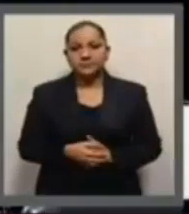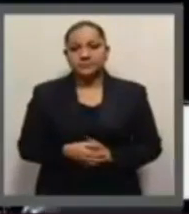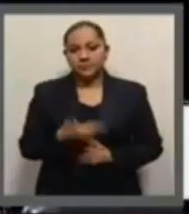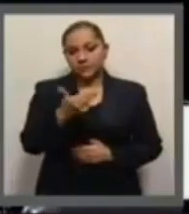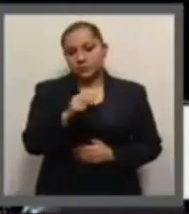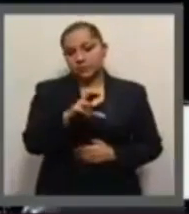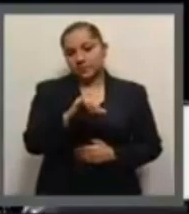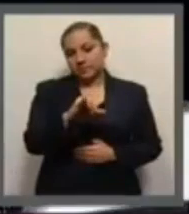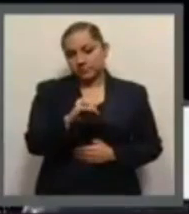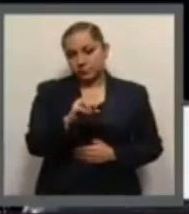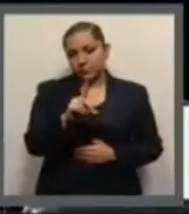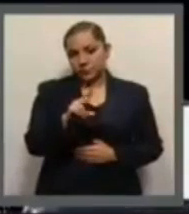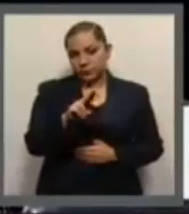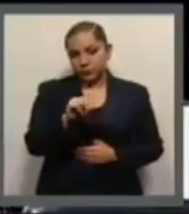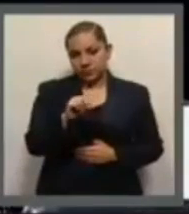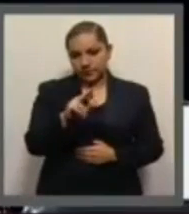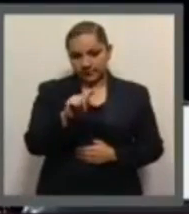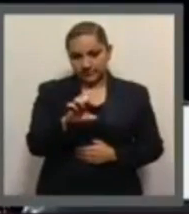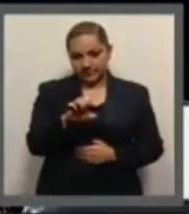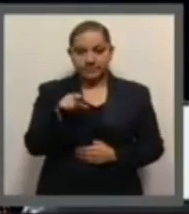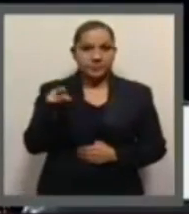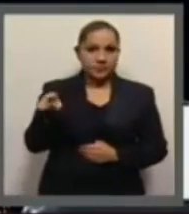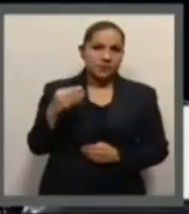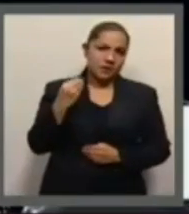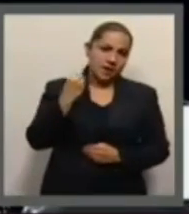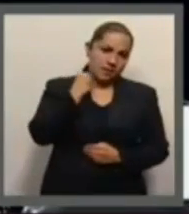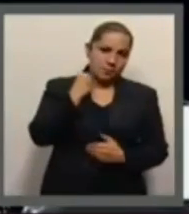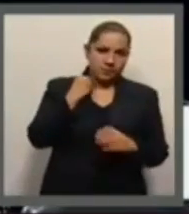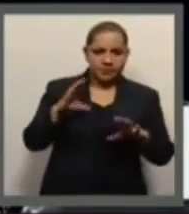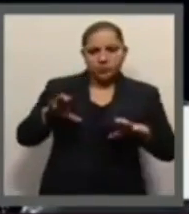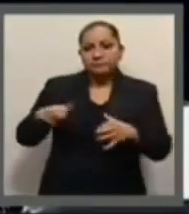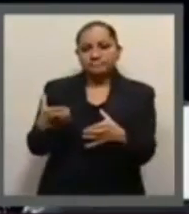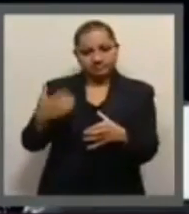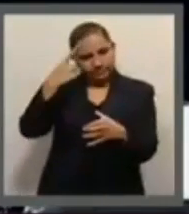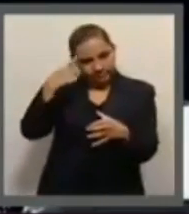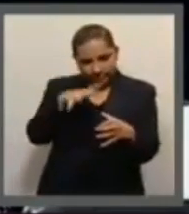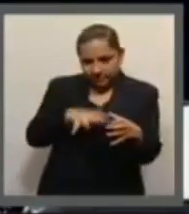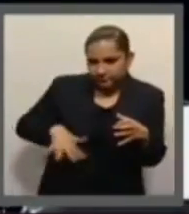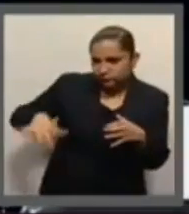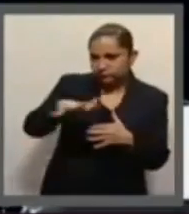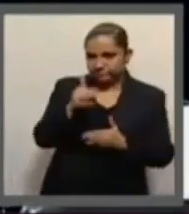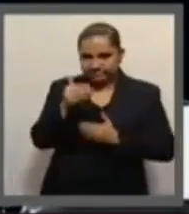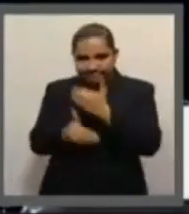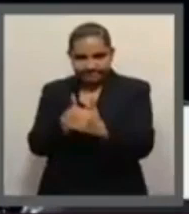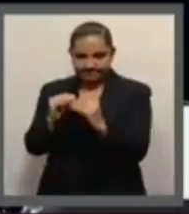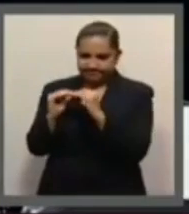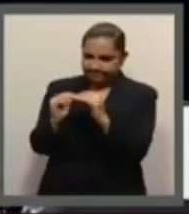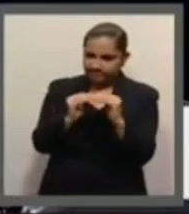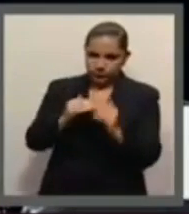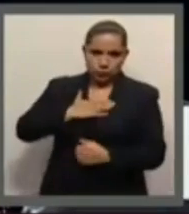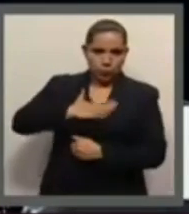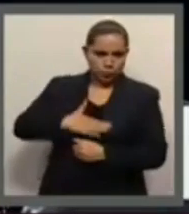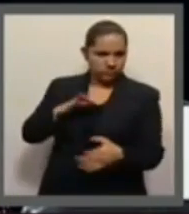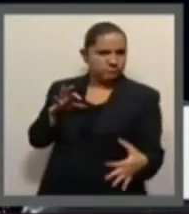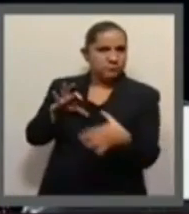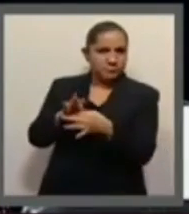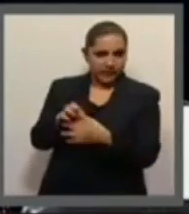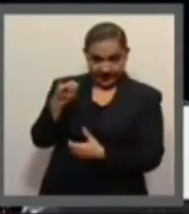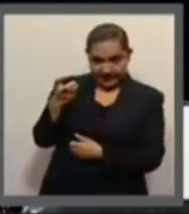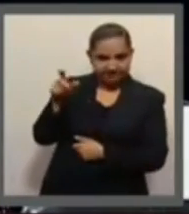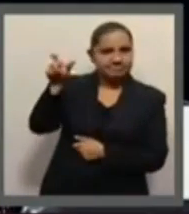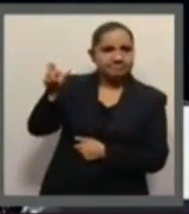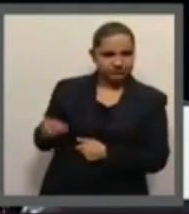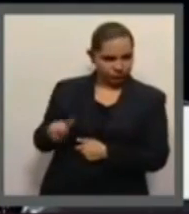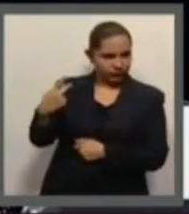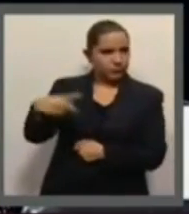Horacio Duarte Olivares, el abogado de la democracia, es el adjetivo más idóneo para él, porque